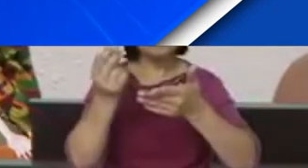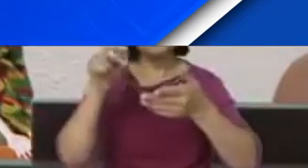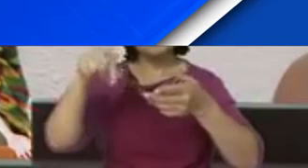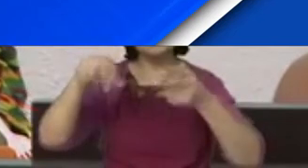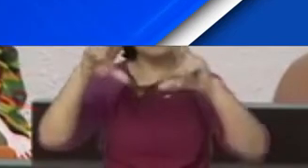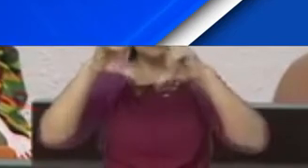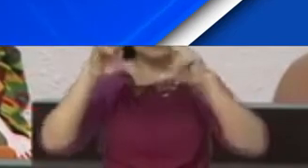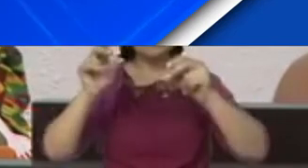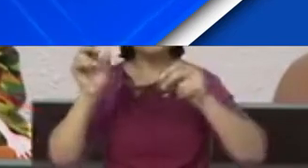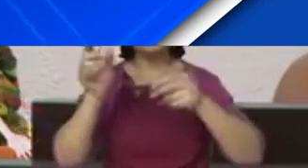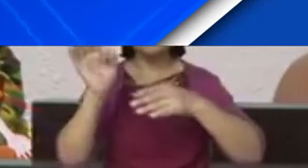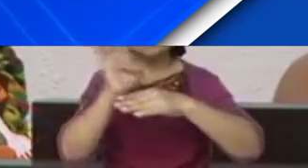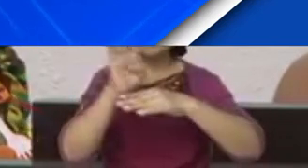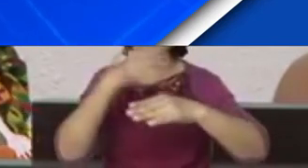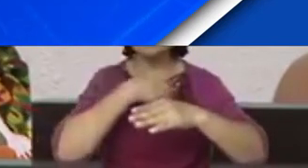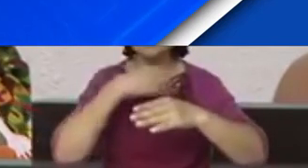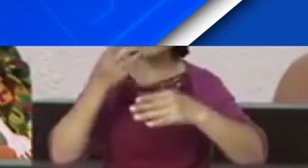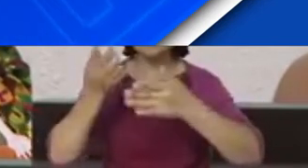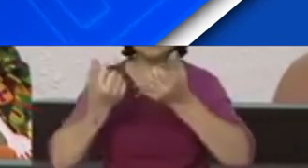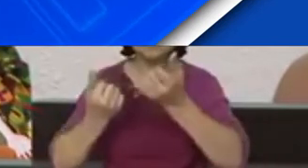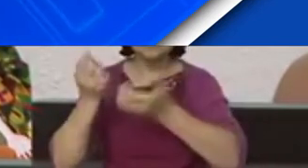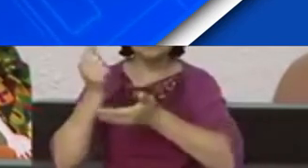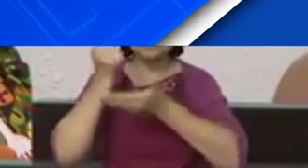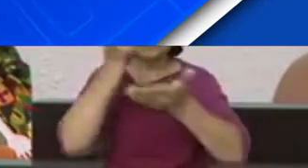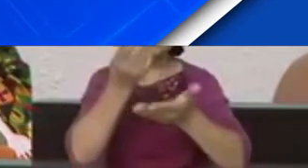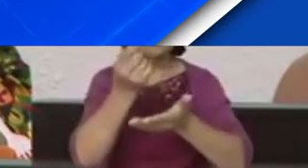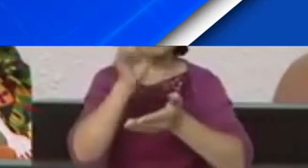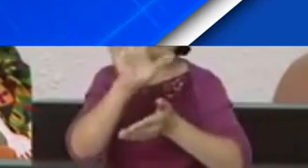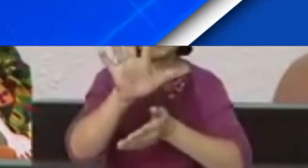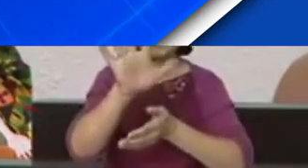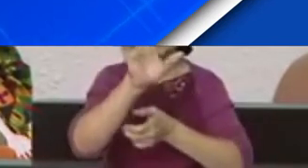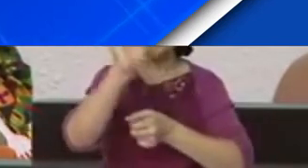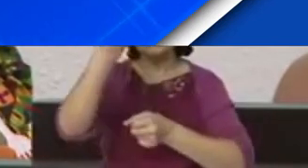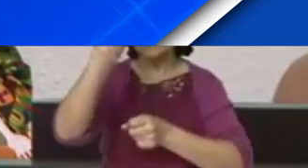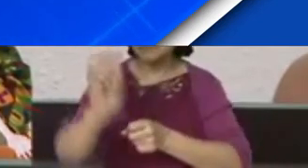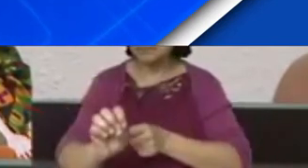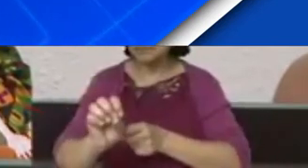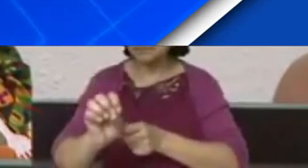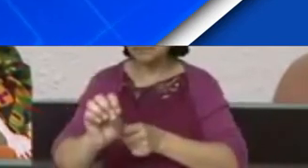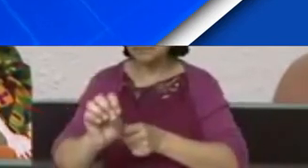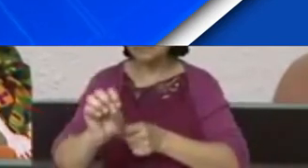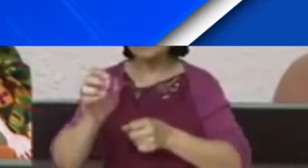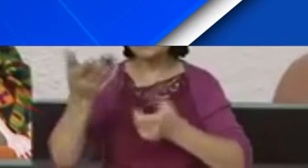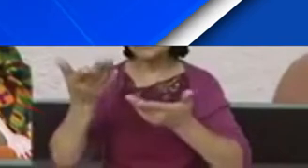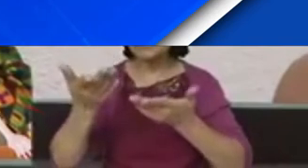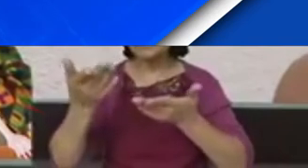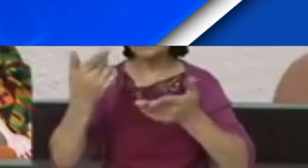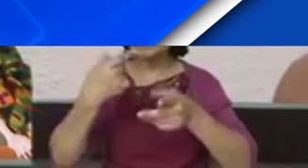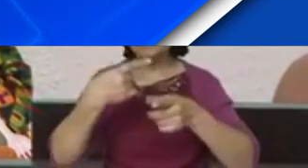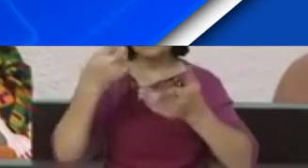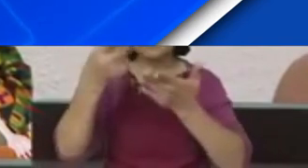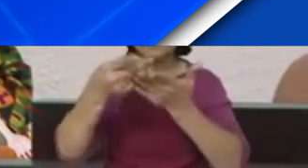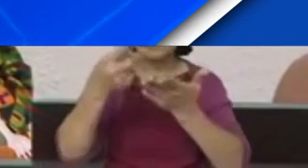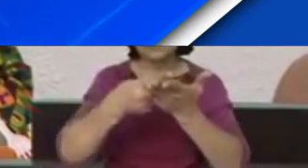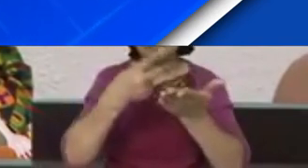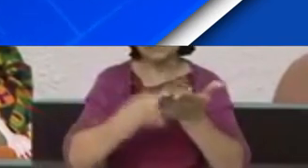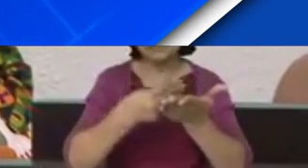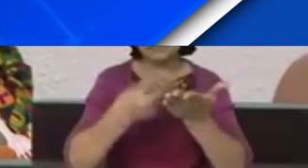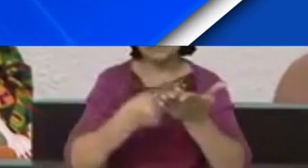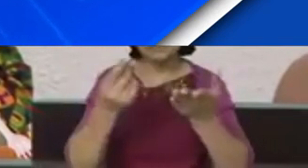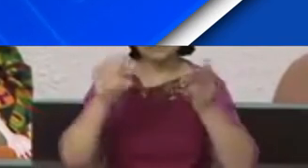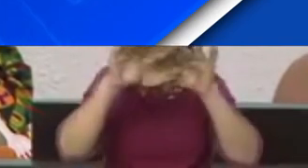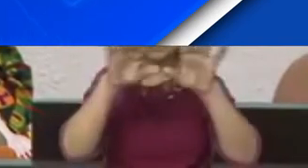del 5% del costo del presupuesto a ejecutarse en el país por